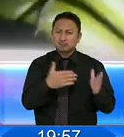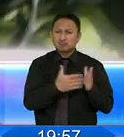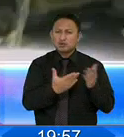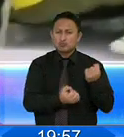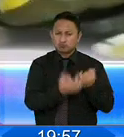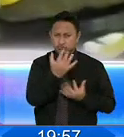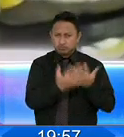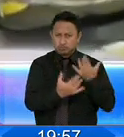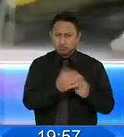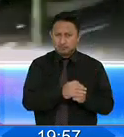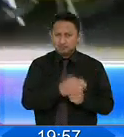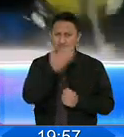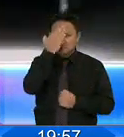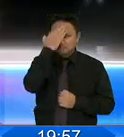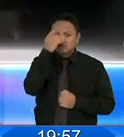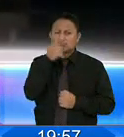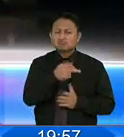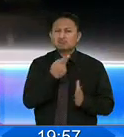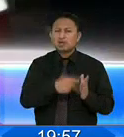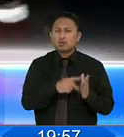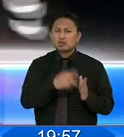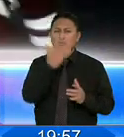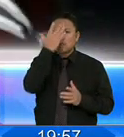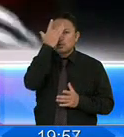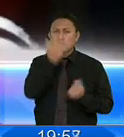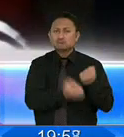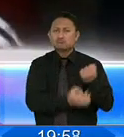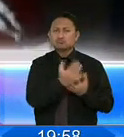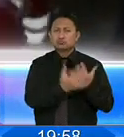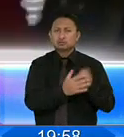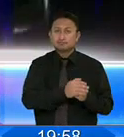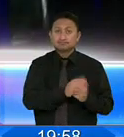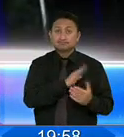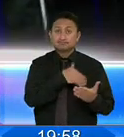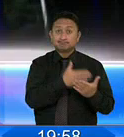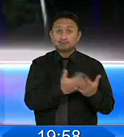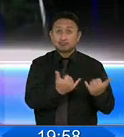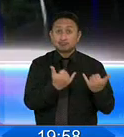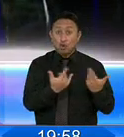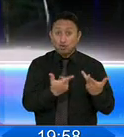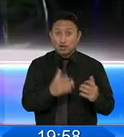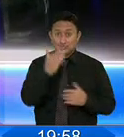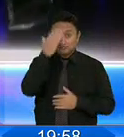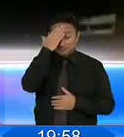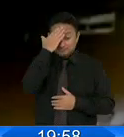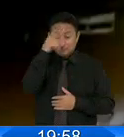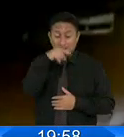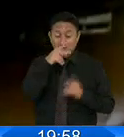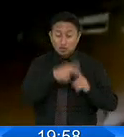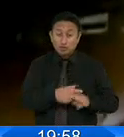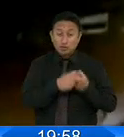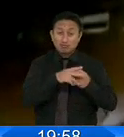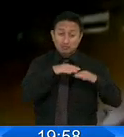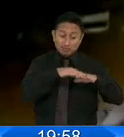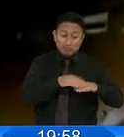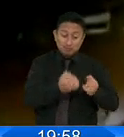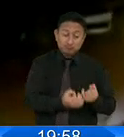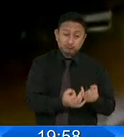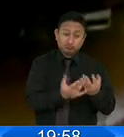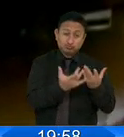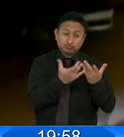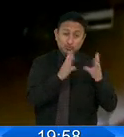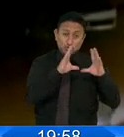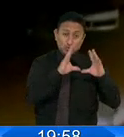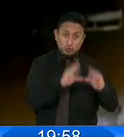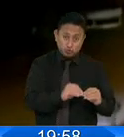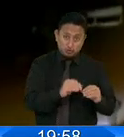para determinar las causas que originaron el flagelo. Hasta el momento, se conoce que el fuego que inició en la planta baja logró ser contenido,